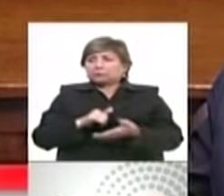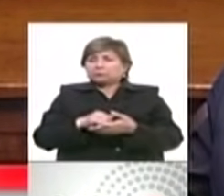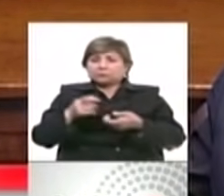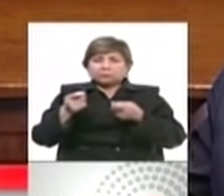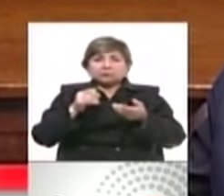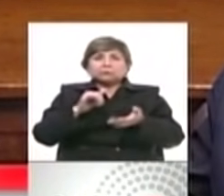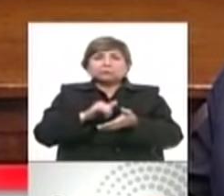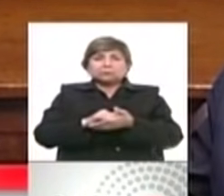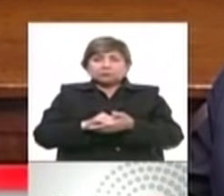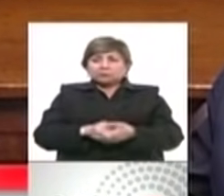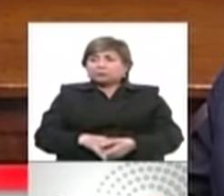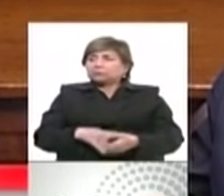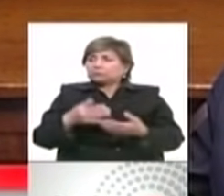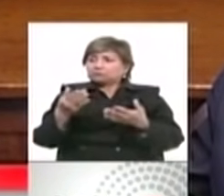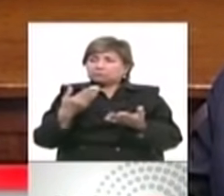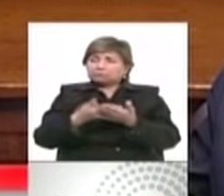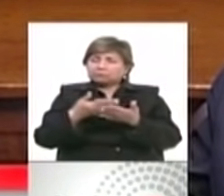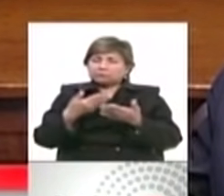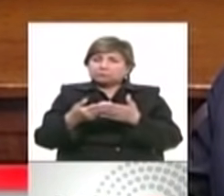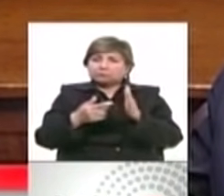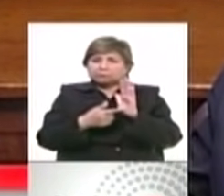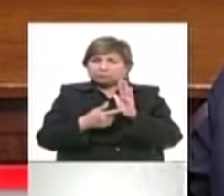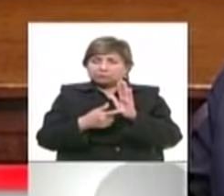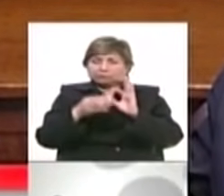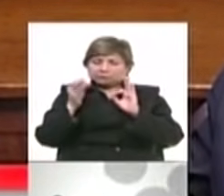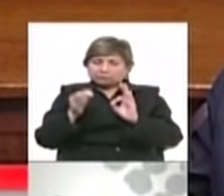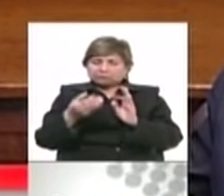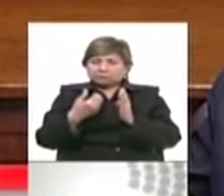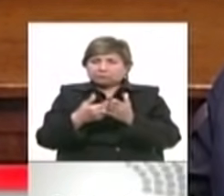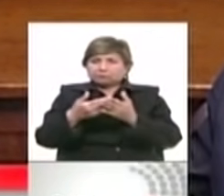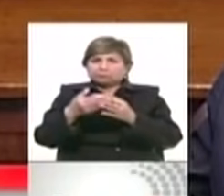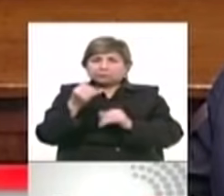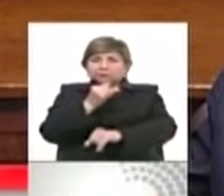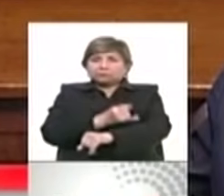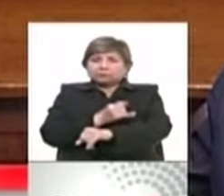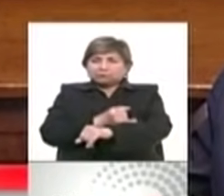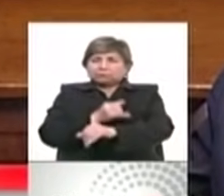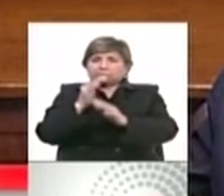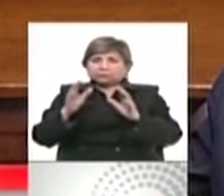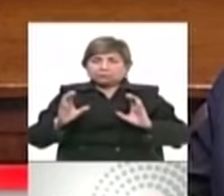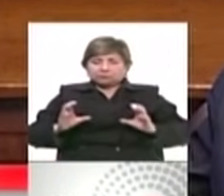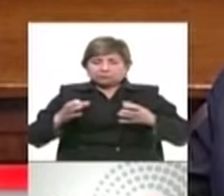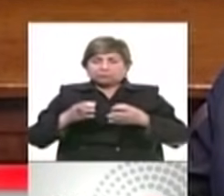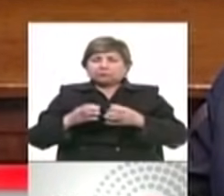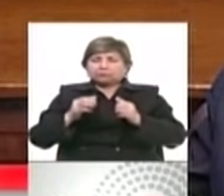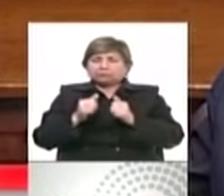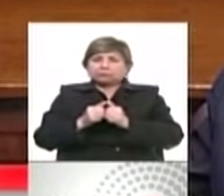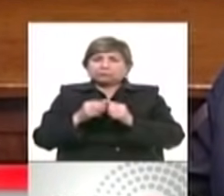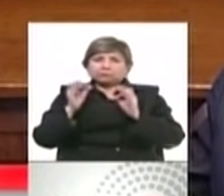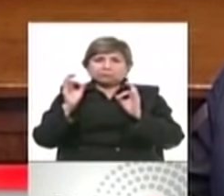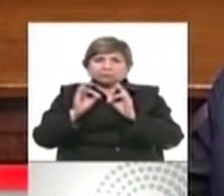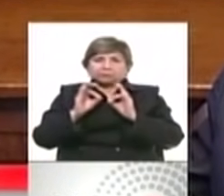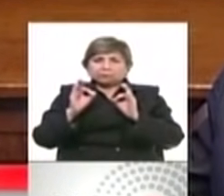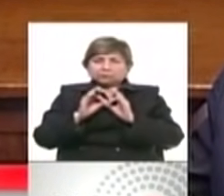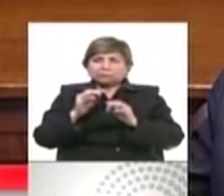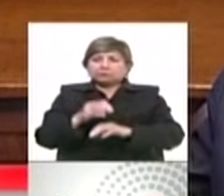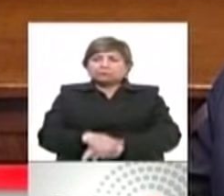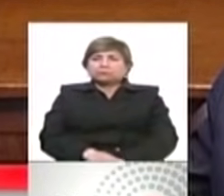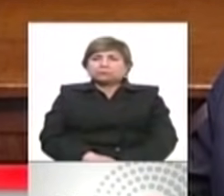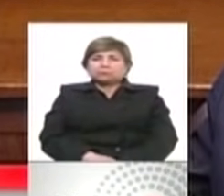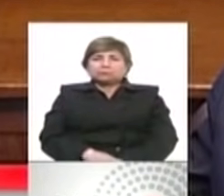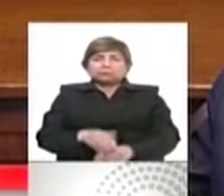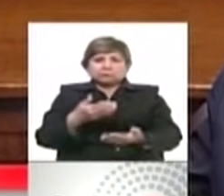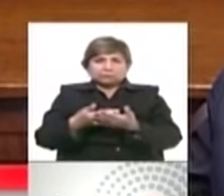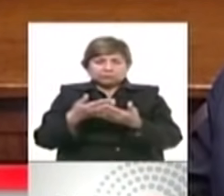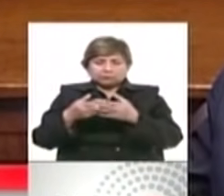somos de extrema derecha ni de extrema izquierda. En ese sentido, apostamos siempre por la gobernabilidad. Podemos apoyar